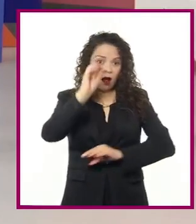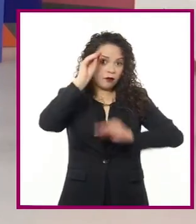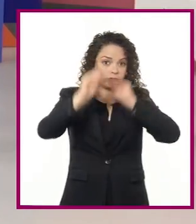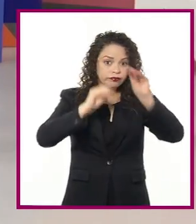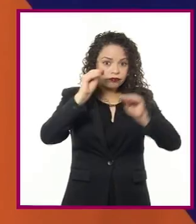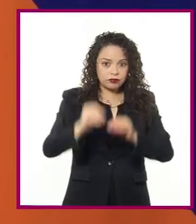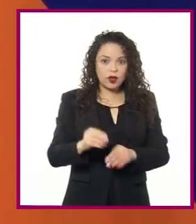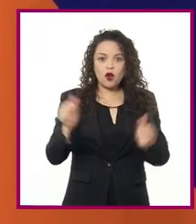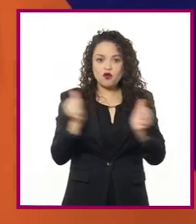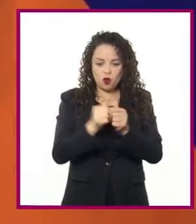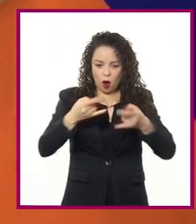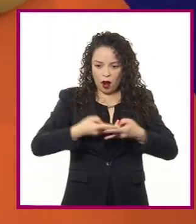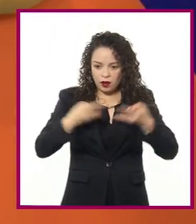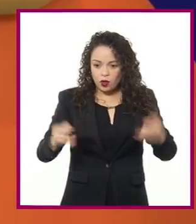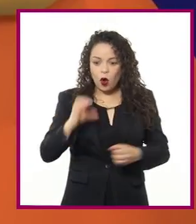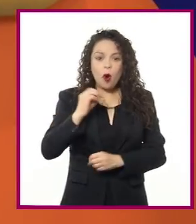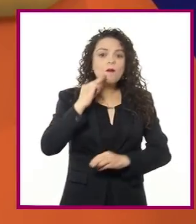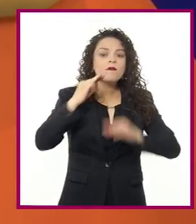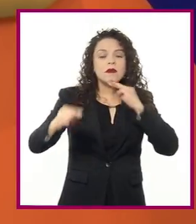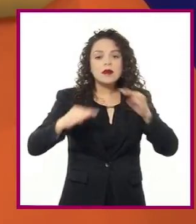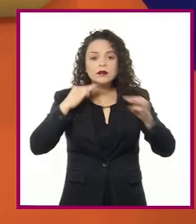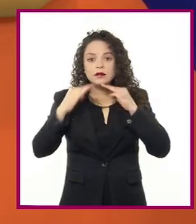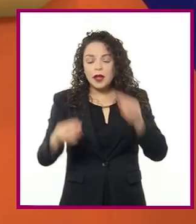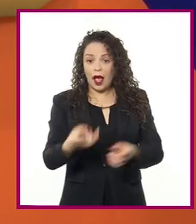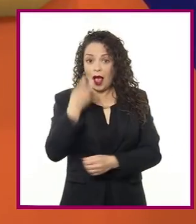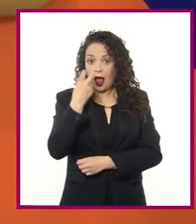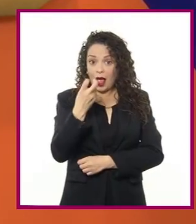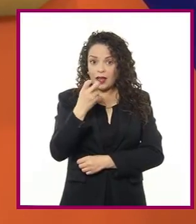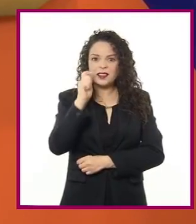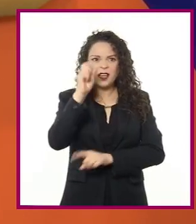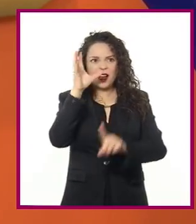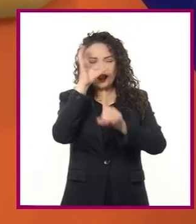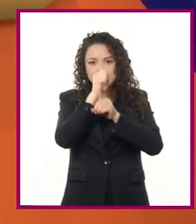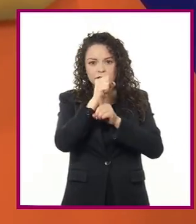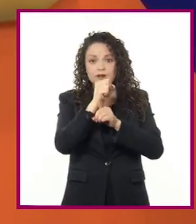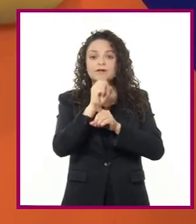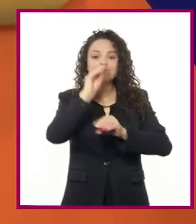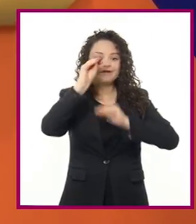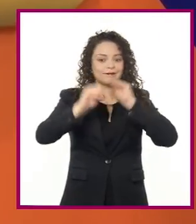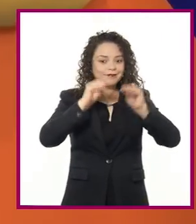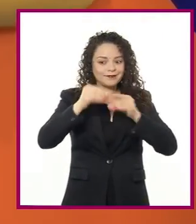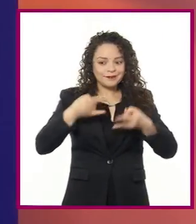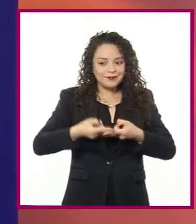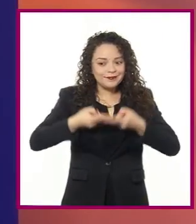texto. Con él trabajamos el propósito: diseñar escenarios en historietas.